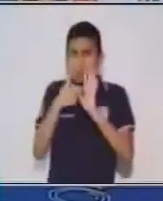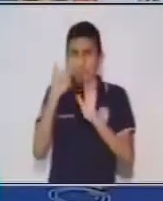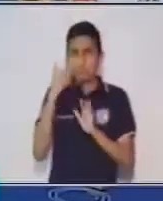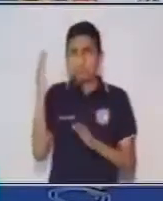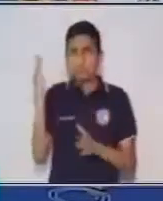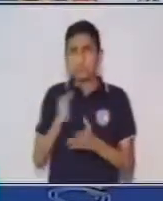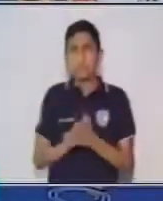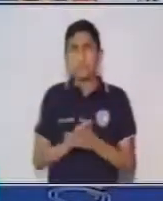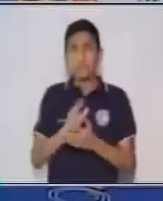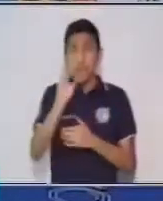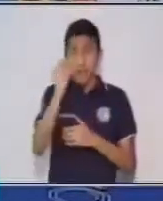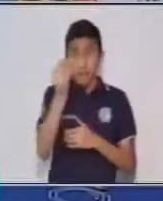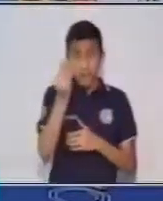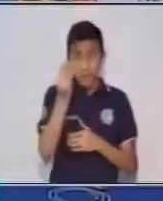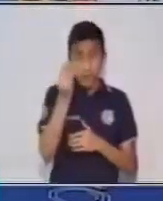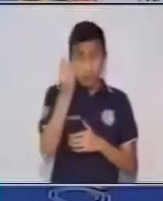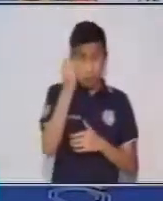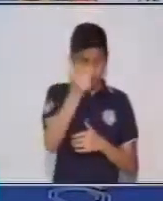Que tú